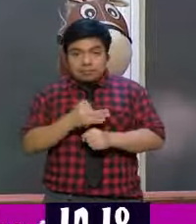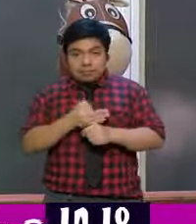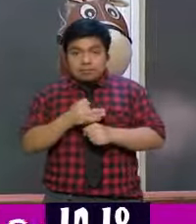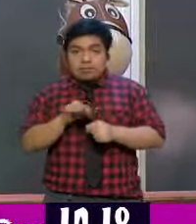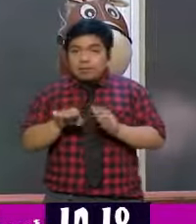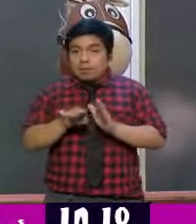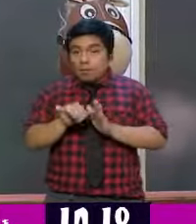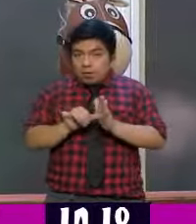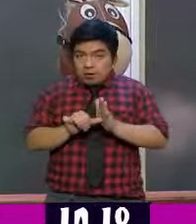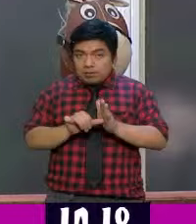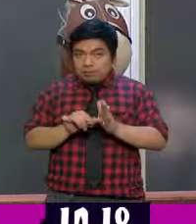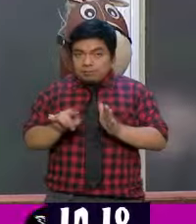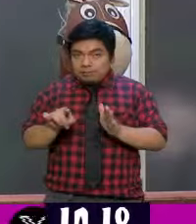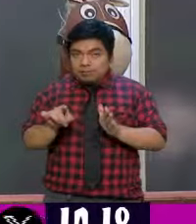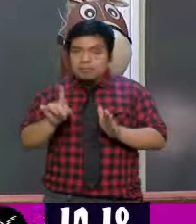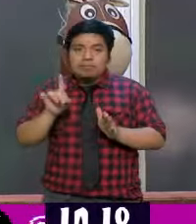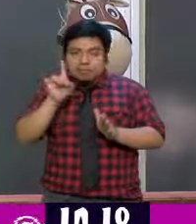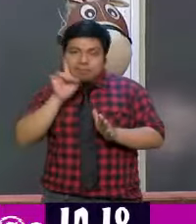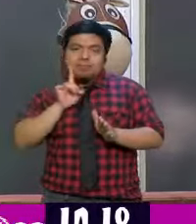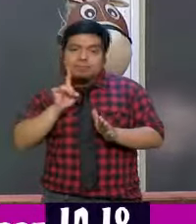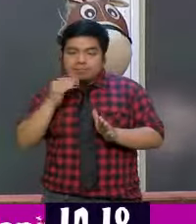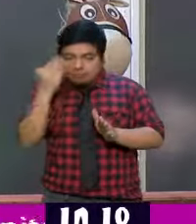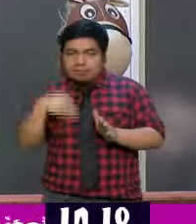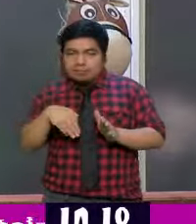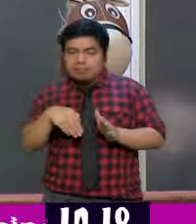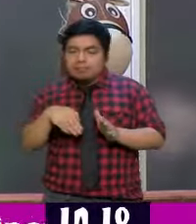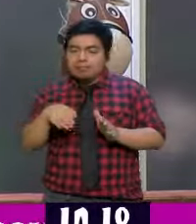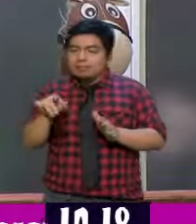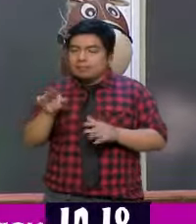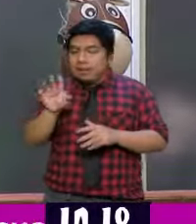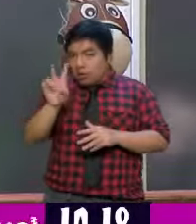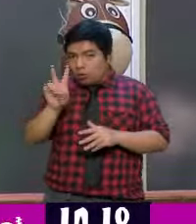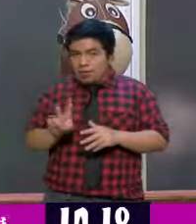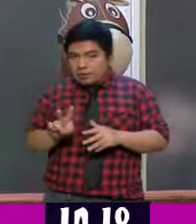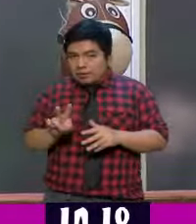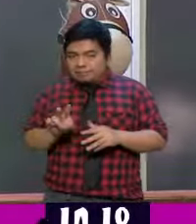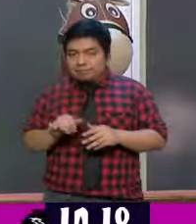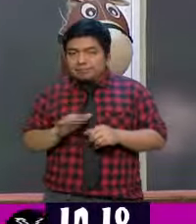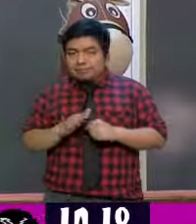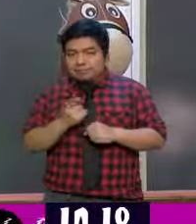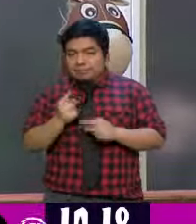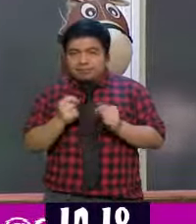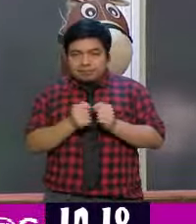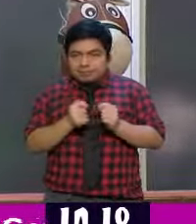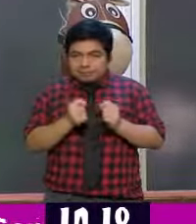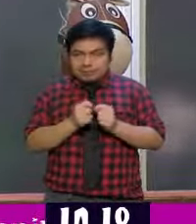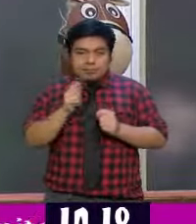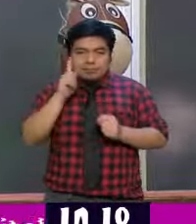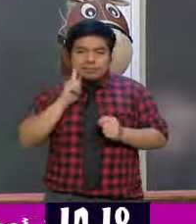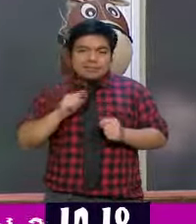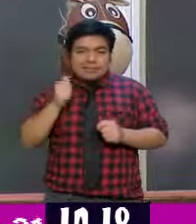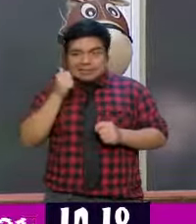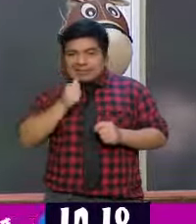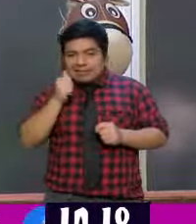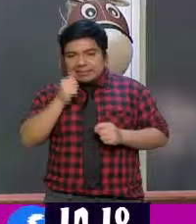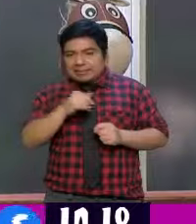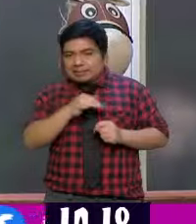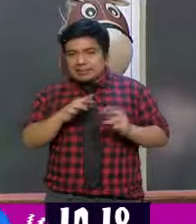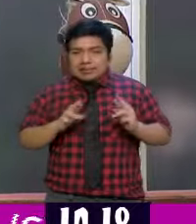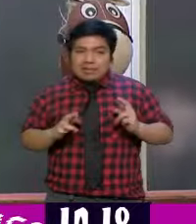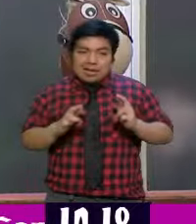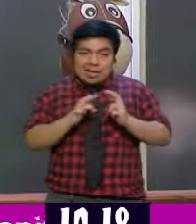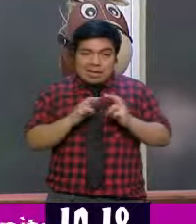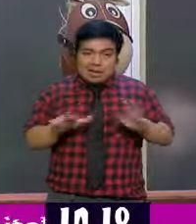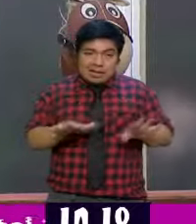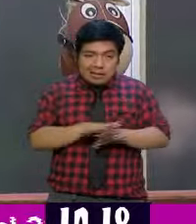mujer, vamos a estar todos los viernes de marzo compartiendo la historia de nuestras tías. Porque todos tenemos una tía, sí. Todos tenemos, sí, una tía que cambió de religión y nos dejó